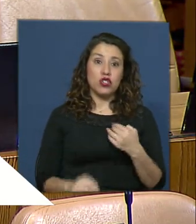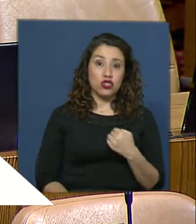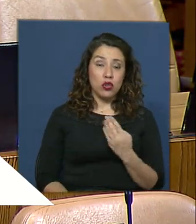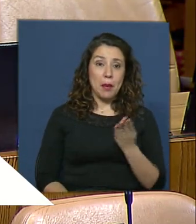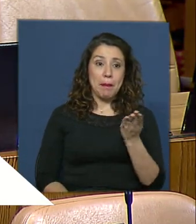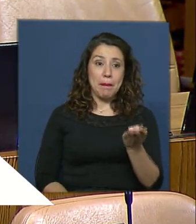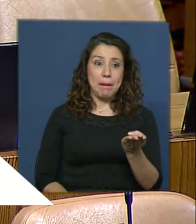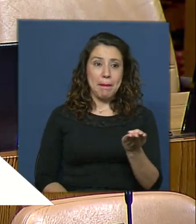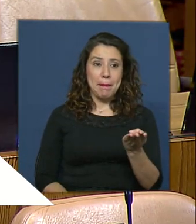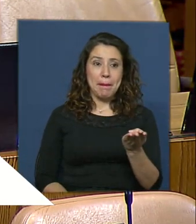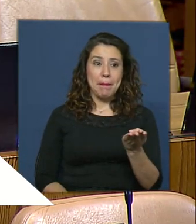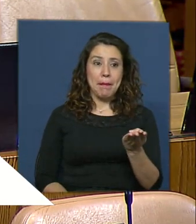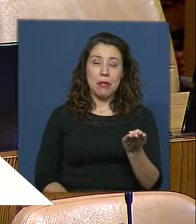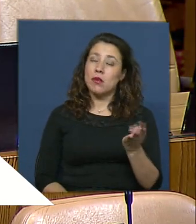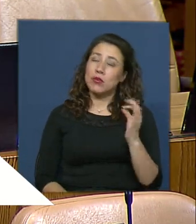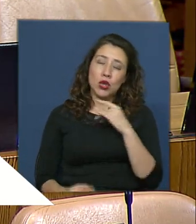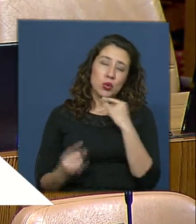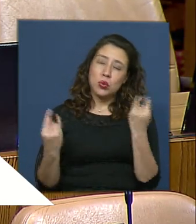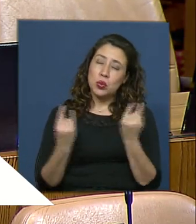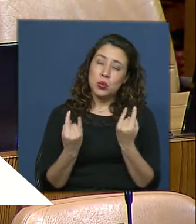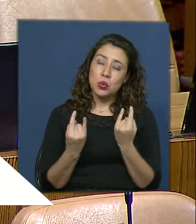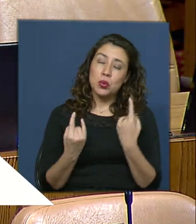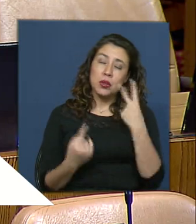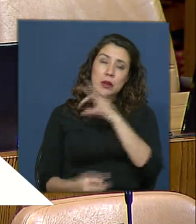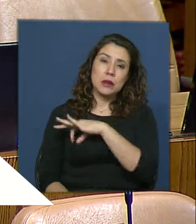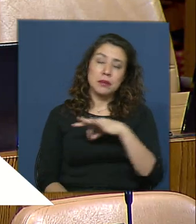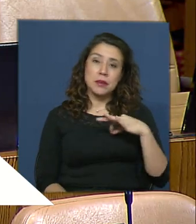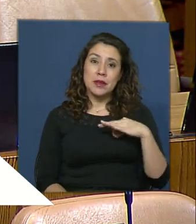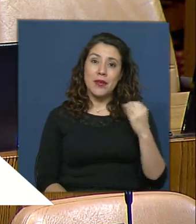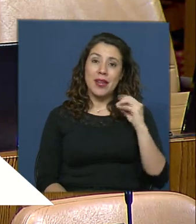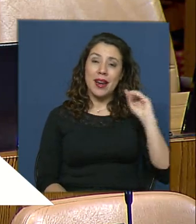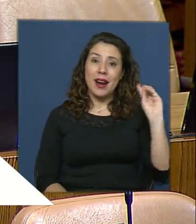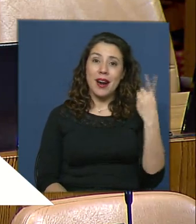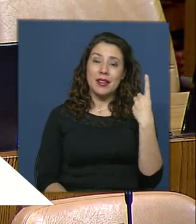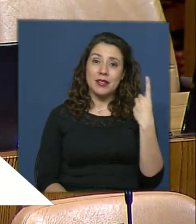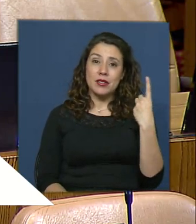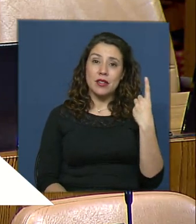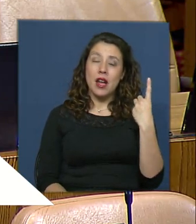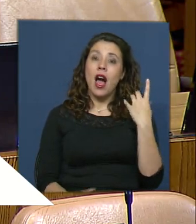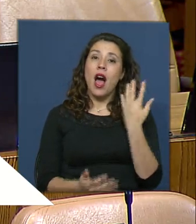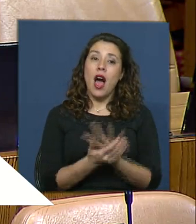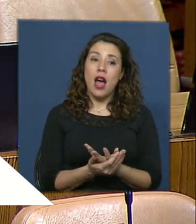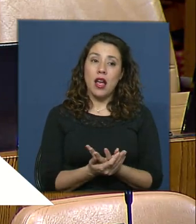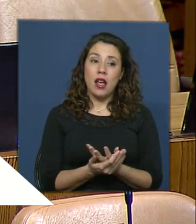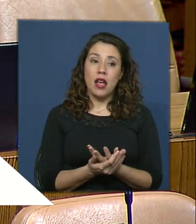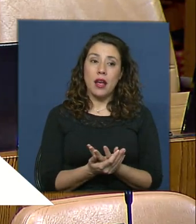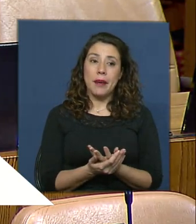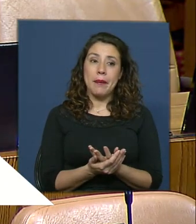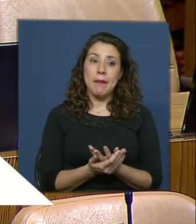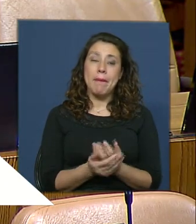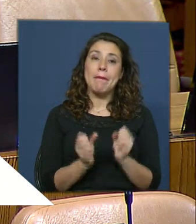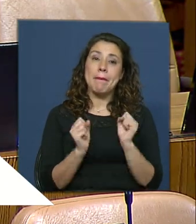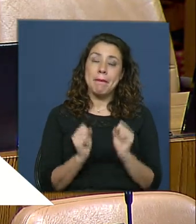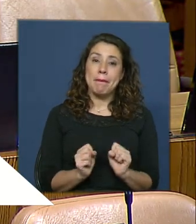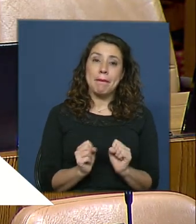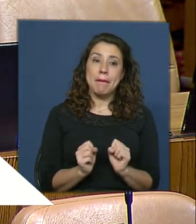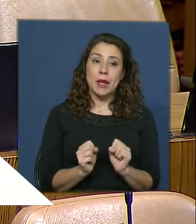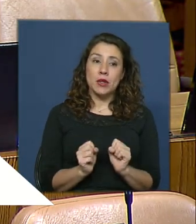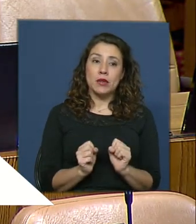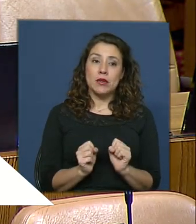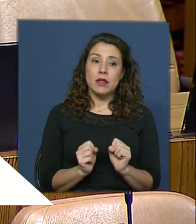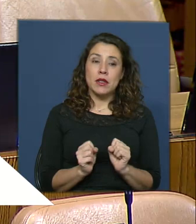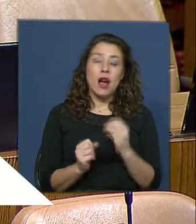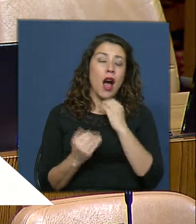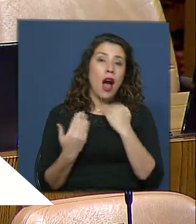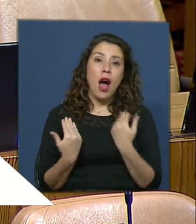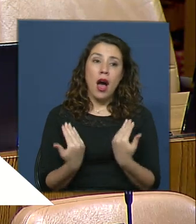solicito encarecidamente que desde el Ministerio de Bienes Nacionales exista la posibilidad y sobre todo